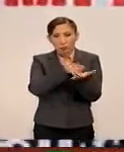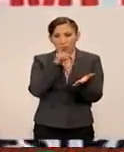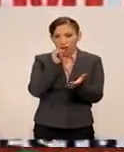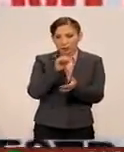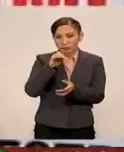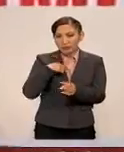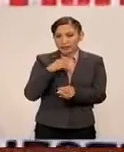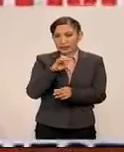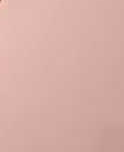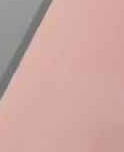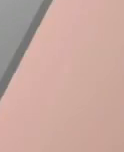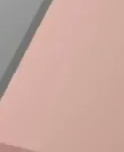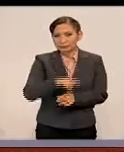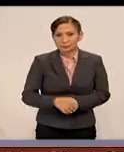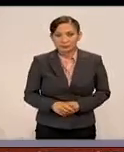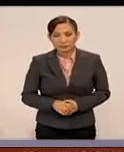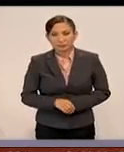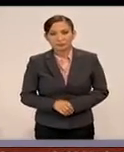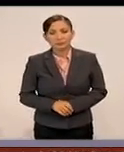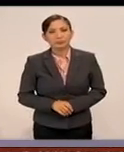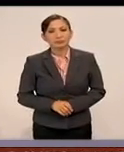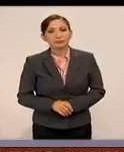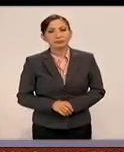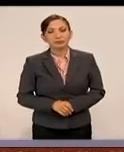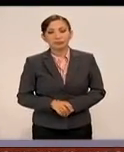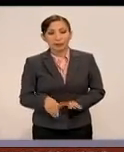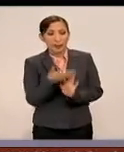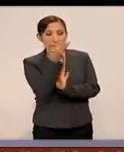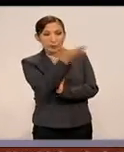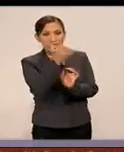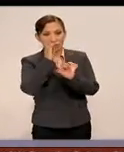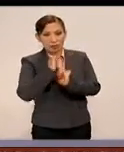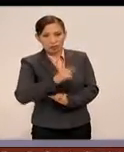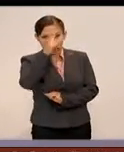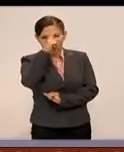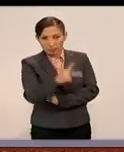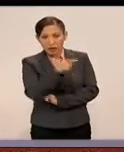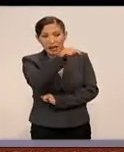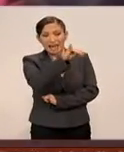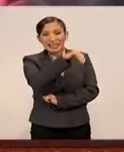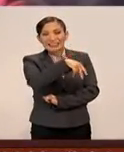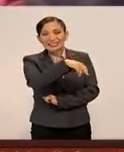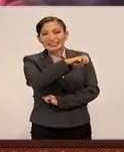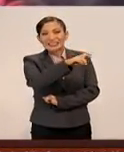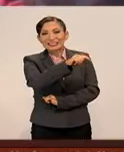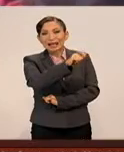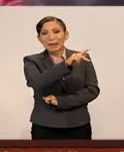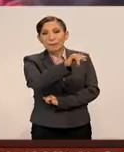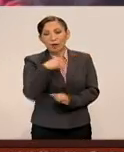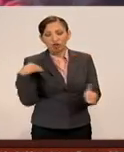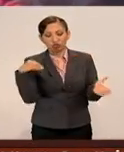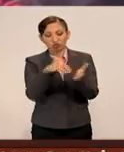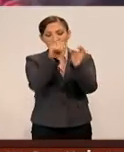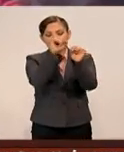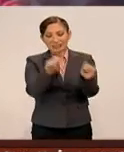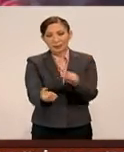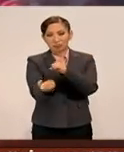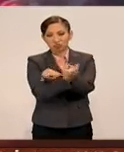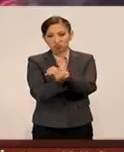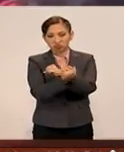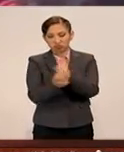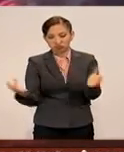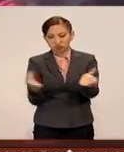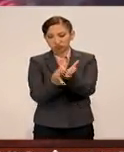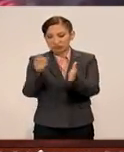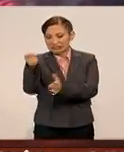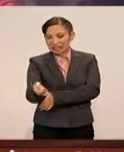de la Fuerza Civil. A solicitud de autoridades mexicanas, la Interpol subió a su sistema electrónico las fichas